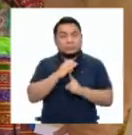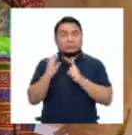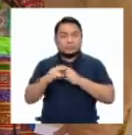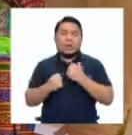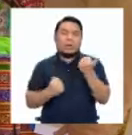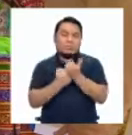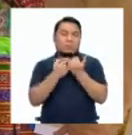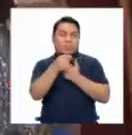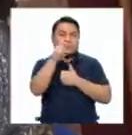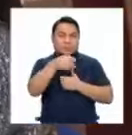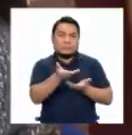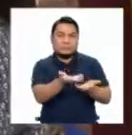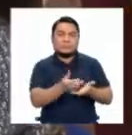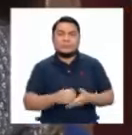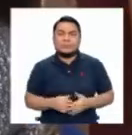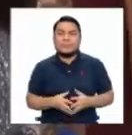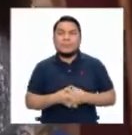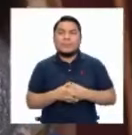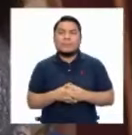necesario.